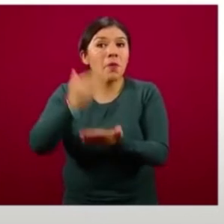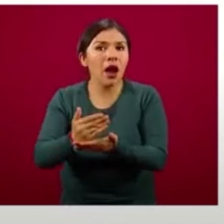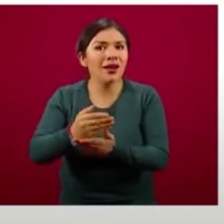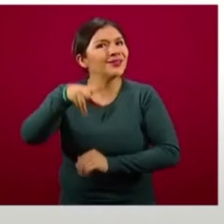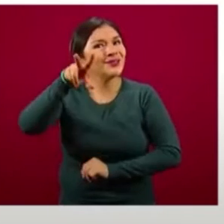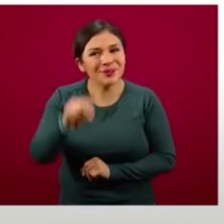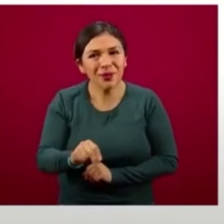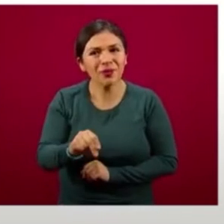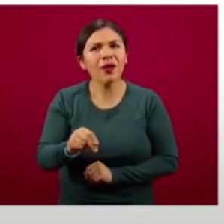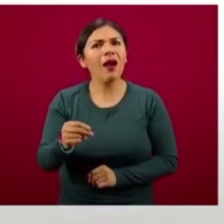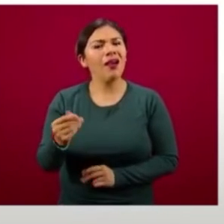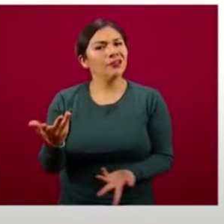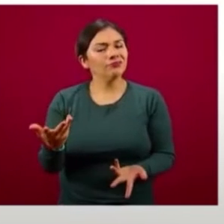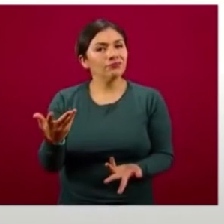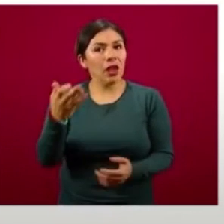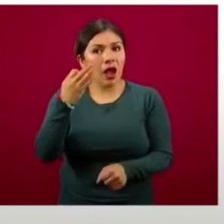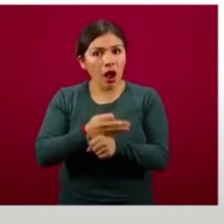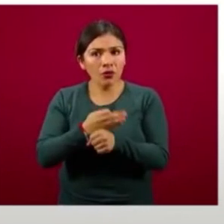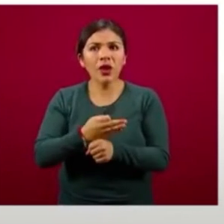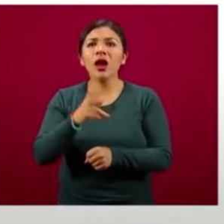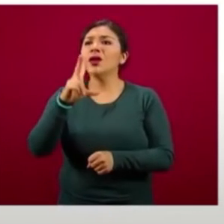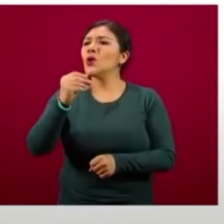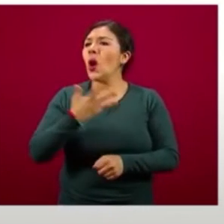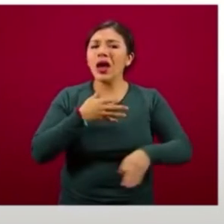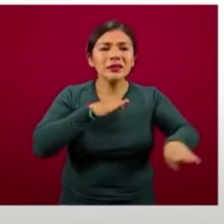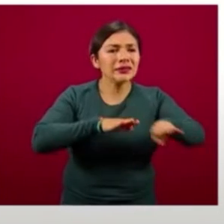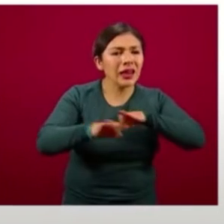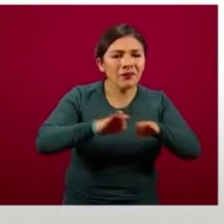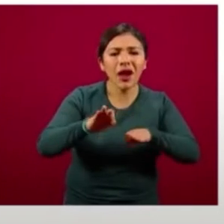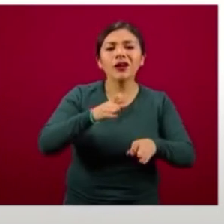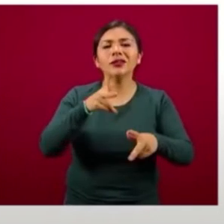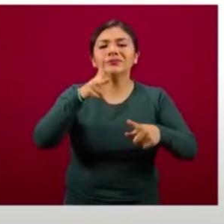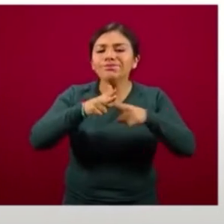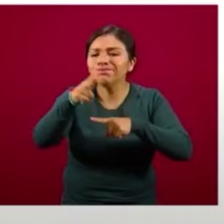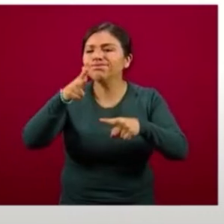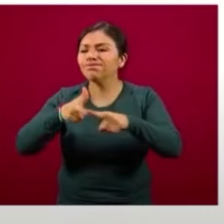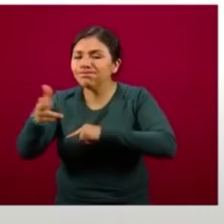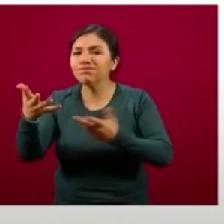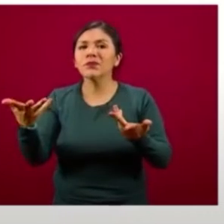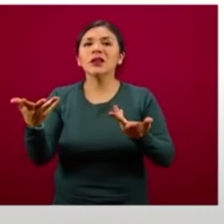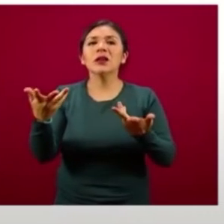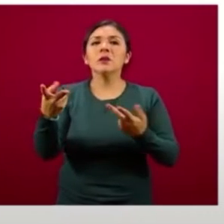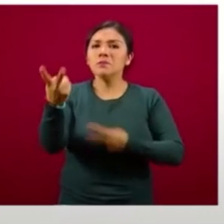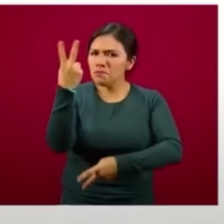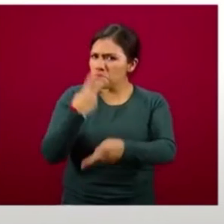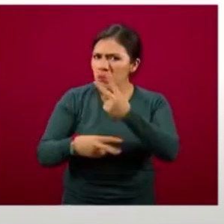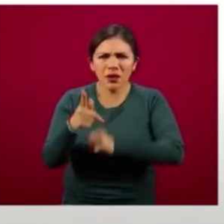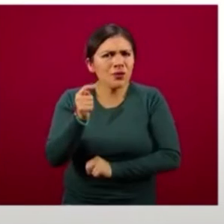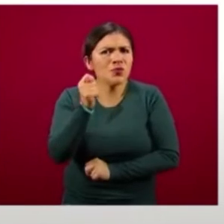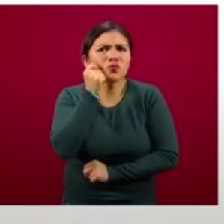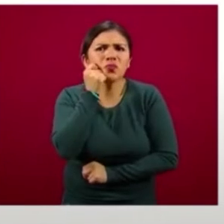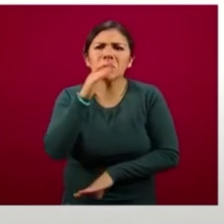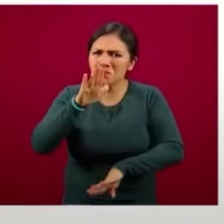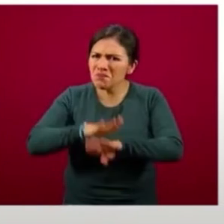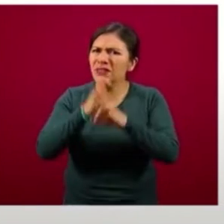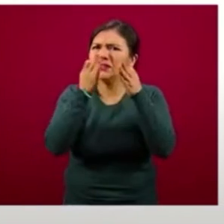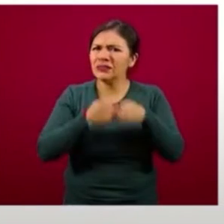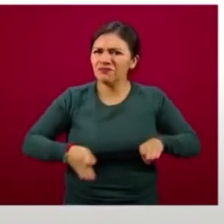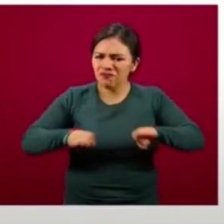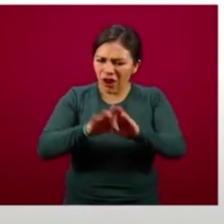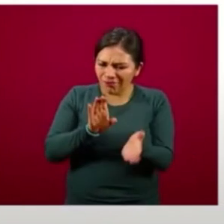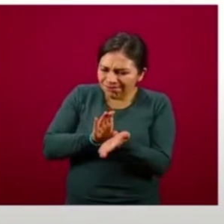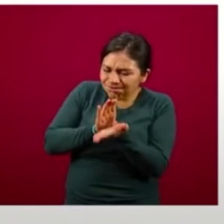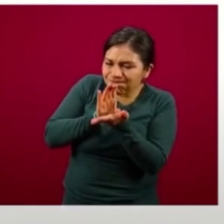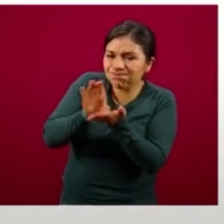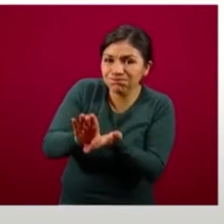que a pesar de la suspensión de actividades, generar una inyección muy importante